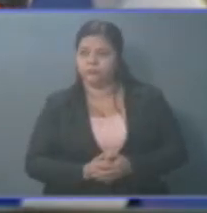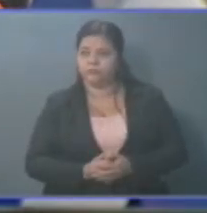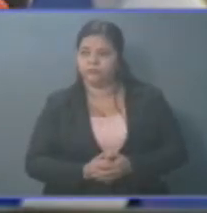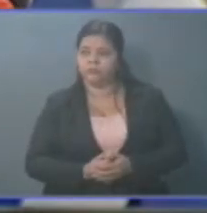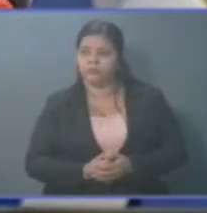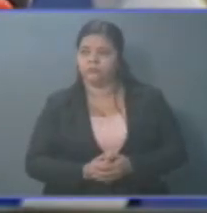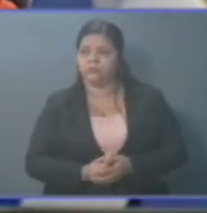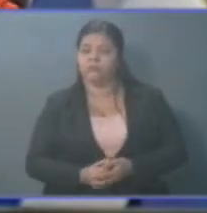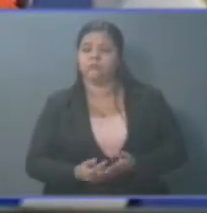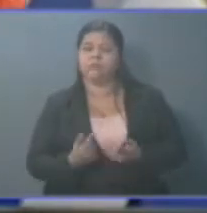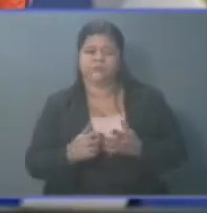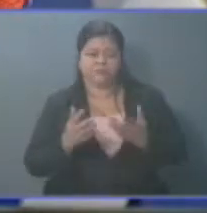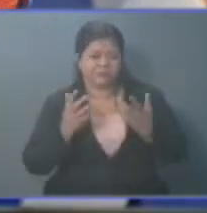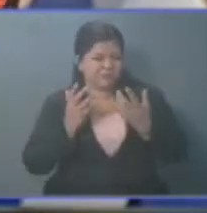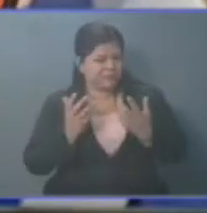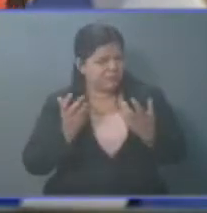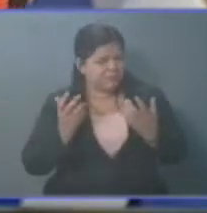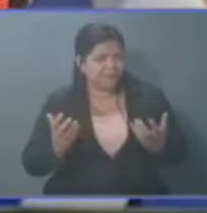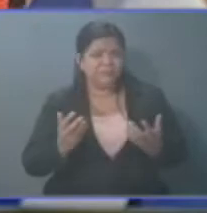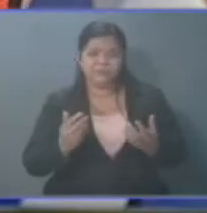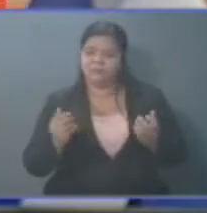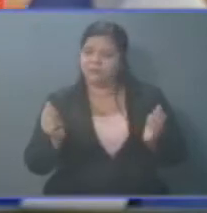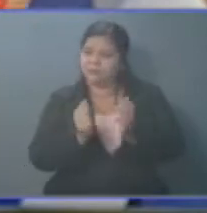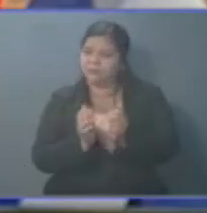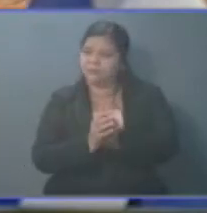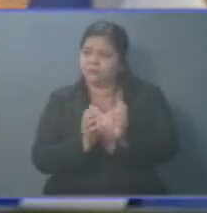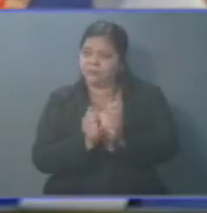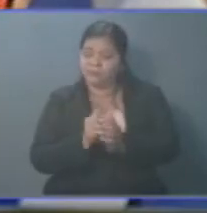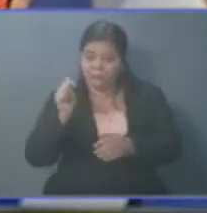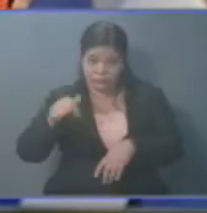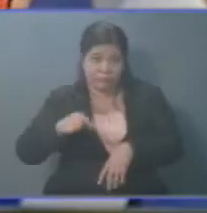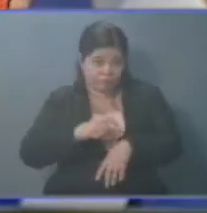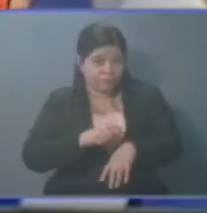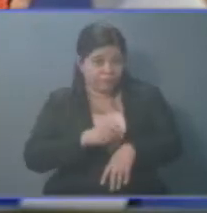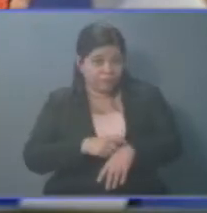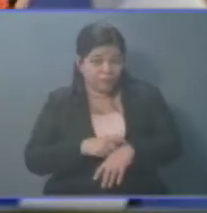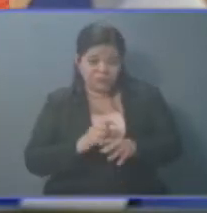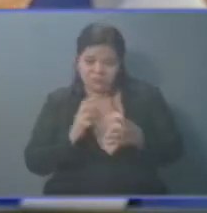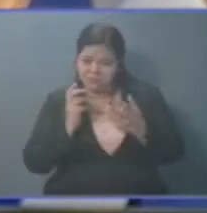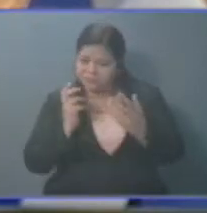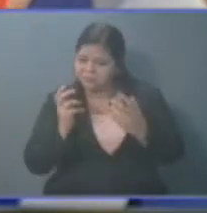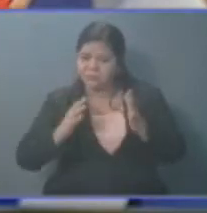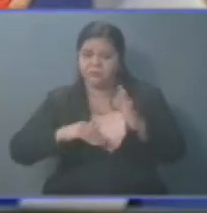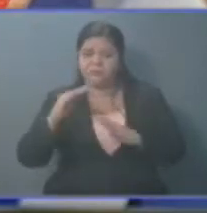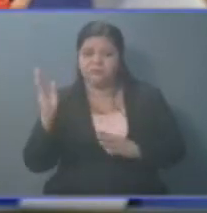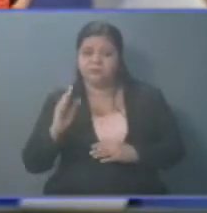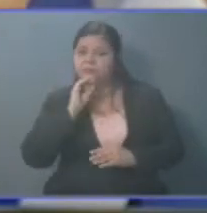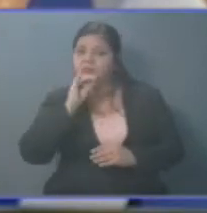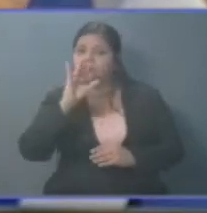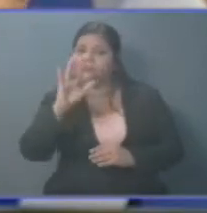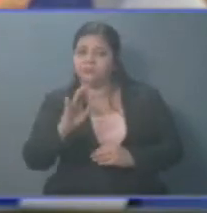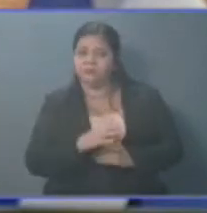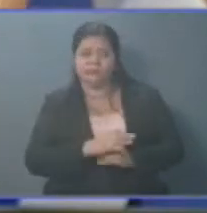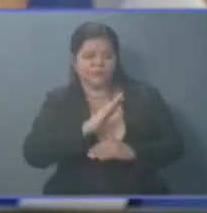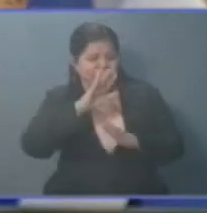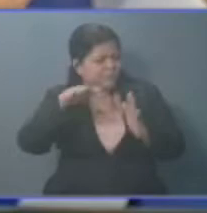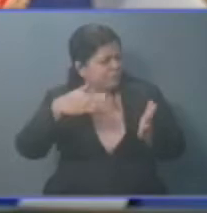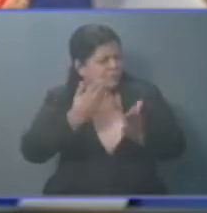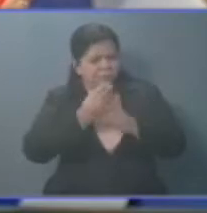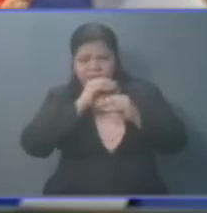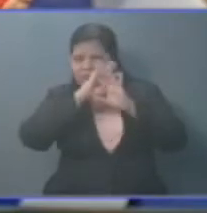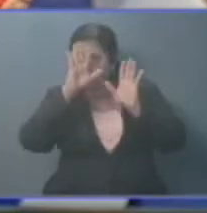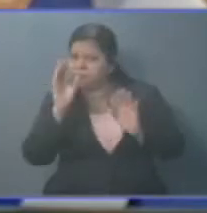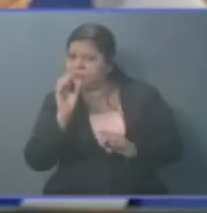Hay innumerables casos a estas horas que señalan con toda